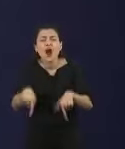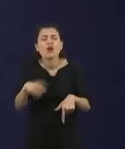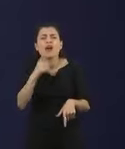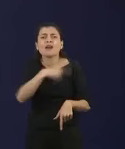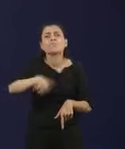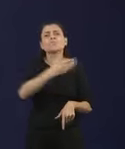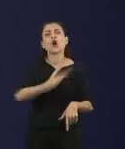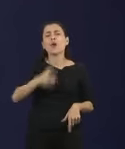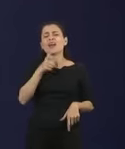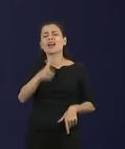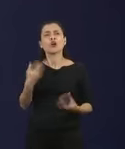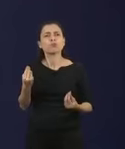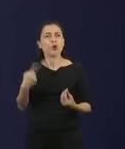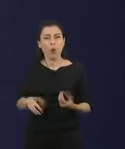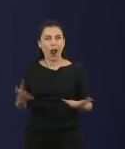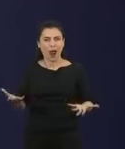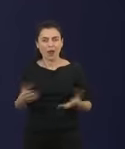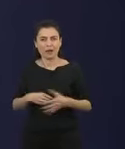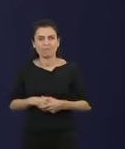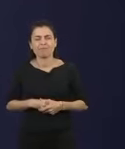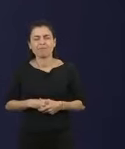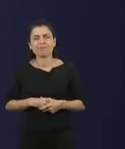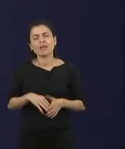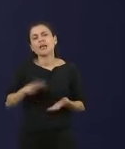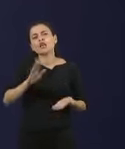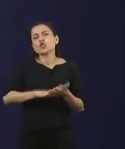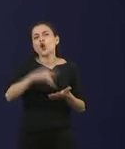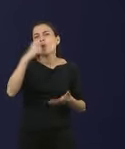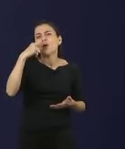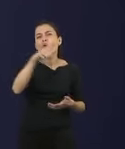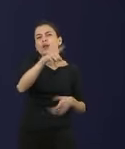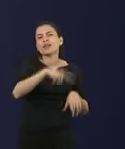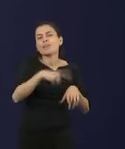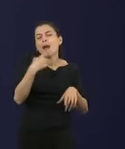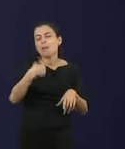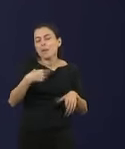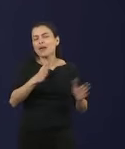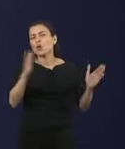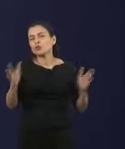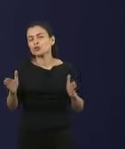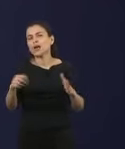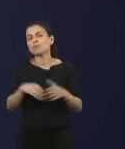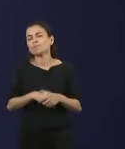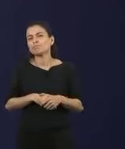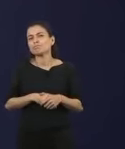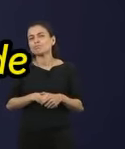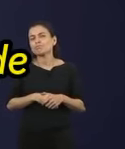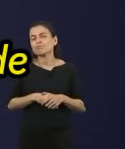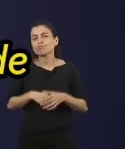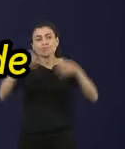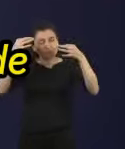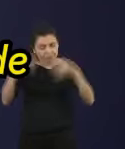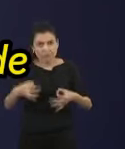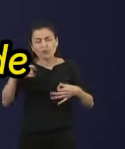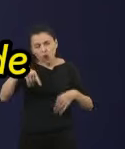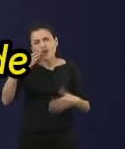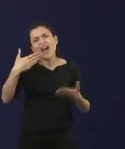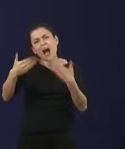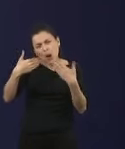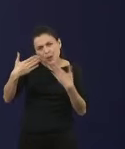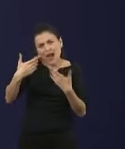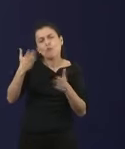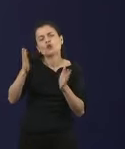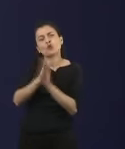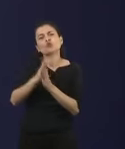bueno en la última pregunta e Lo cierto es que justo hoy estuve hablando con el ministro de